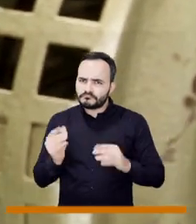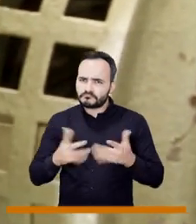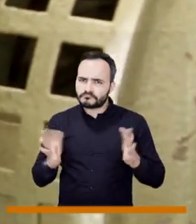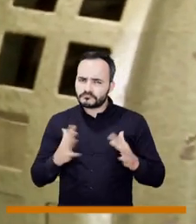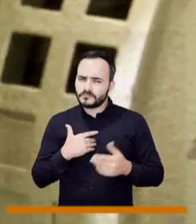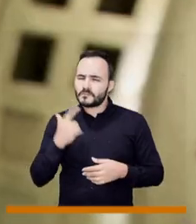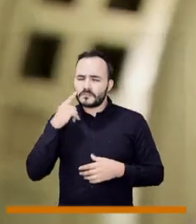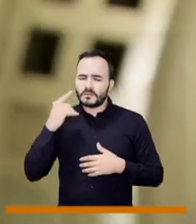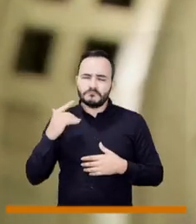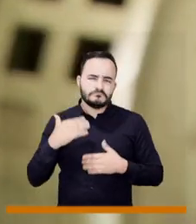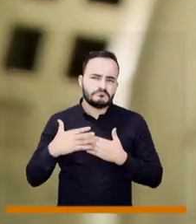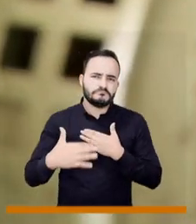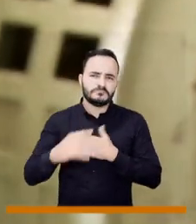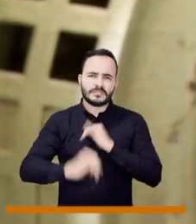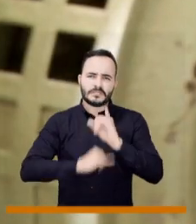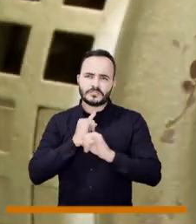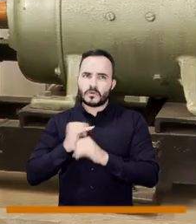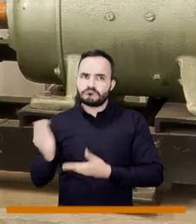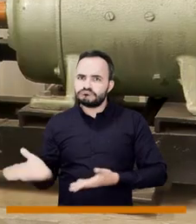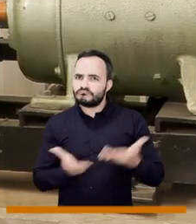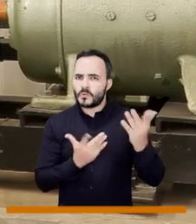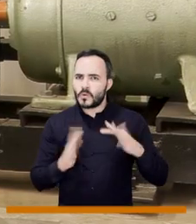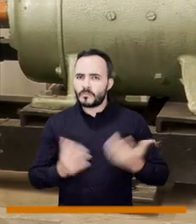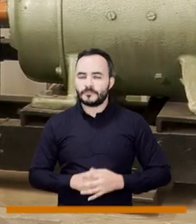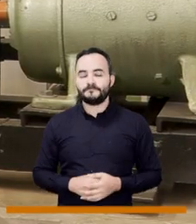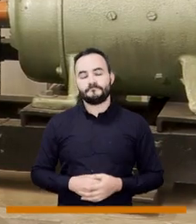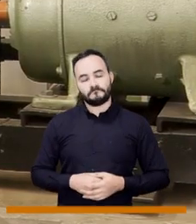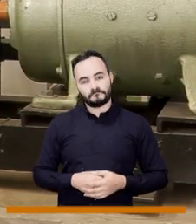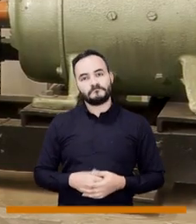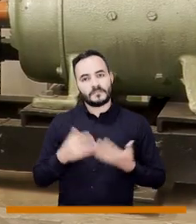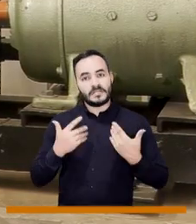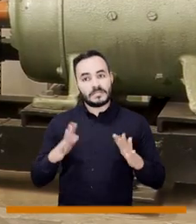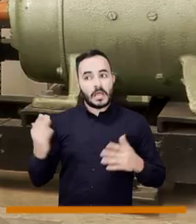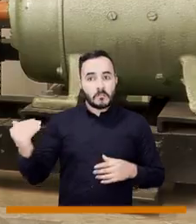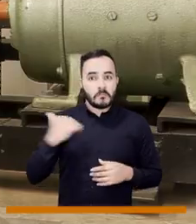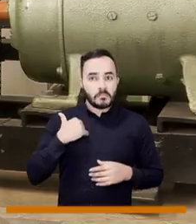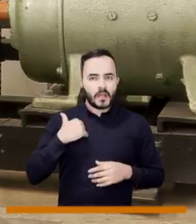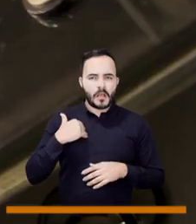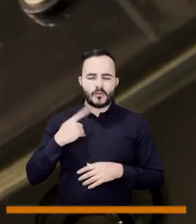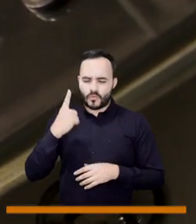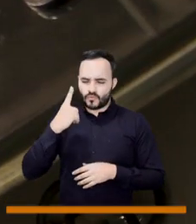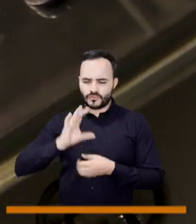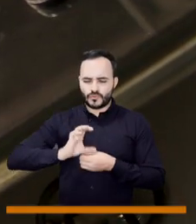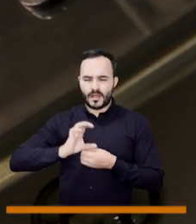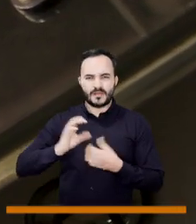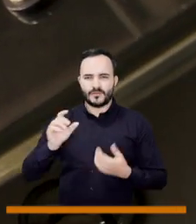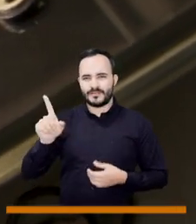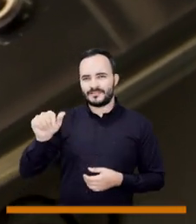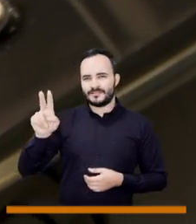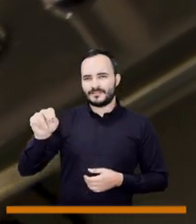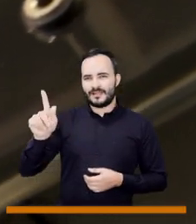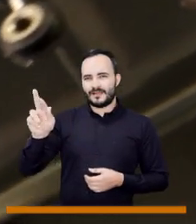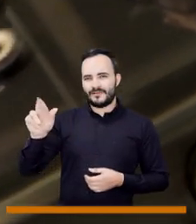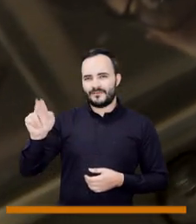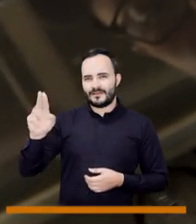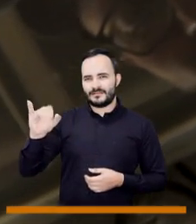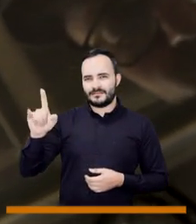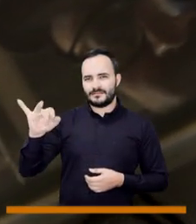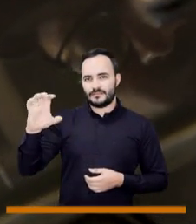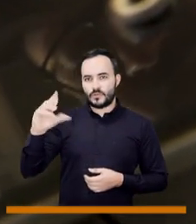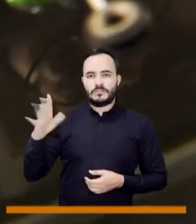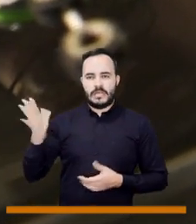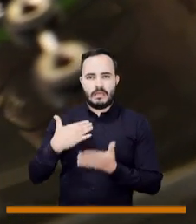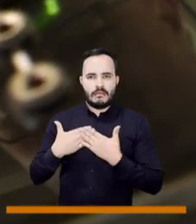lo han proyectado ustedes internacionalmente? A través de las publicaciones nos han contactado, por ejemplo, la ciudad de San Francisco para que los